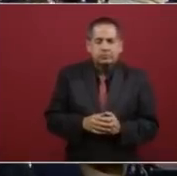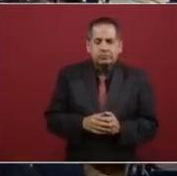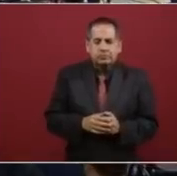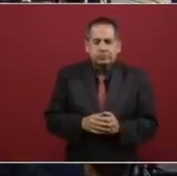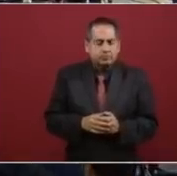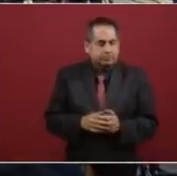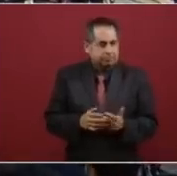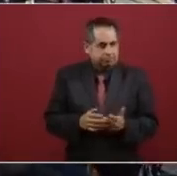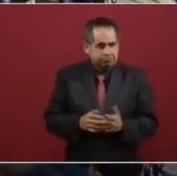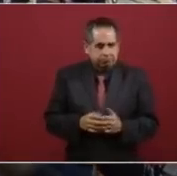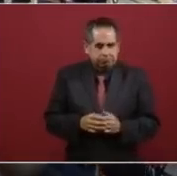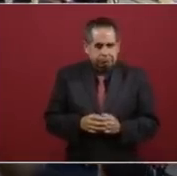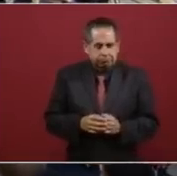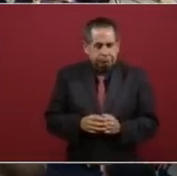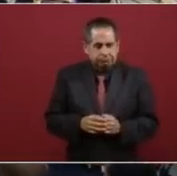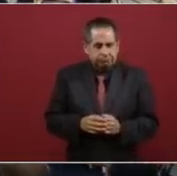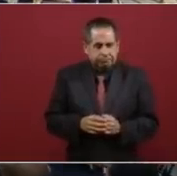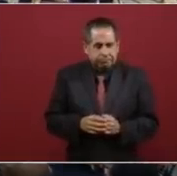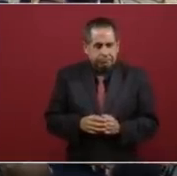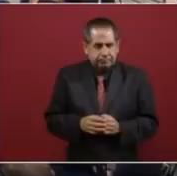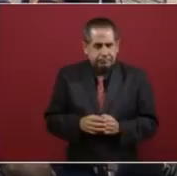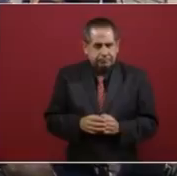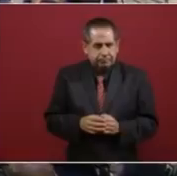aquí en